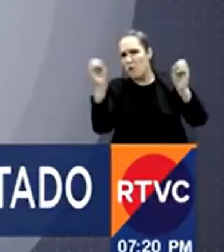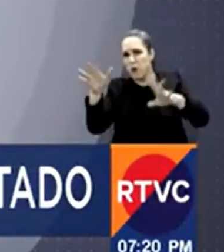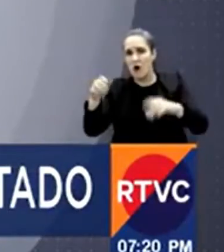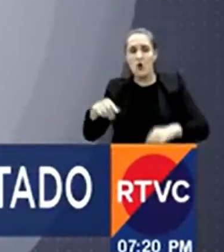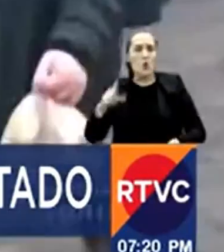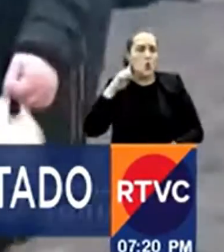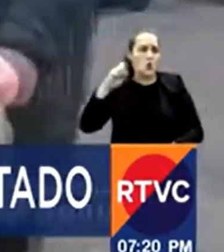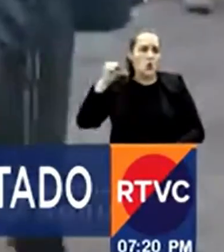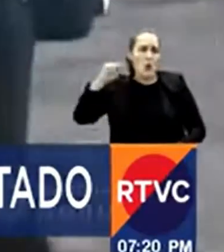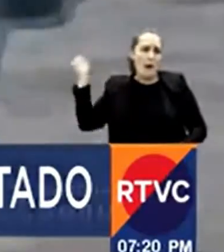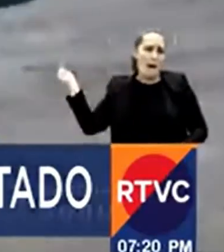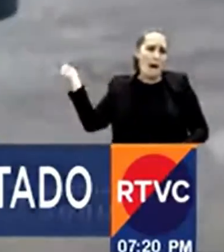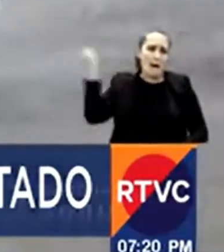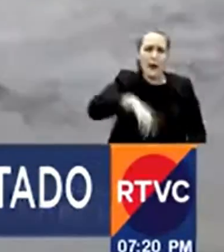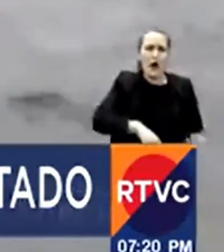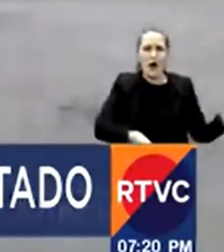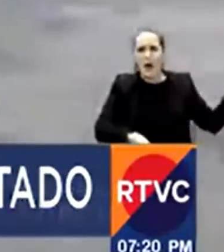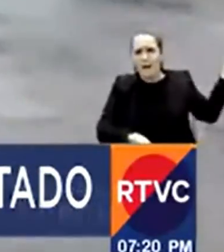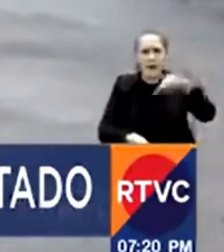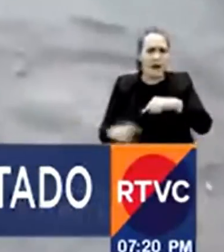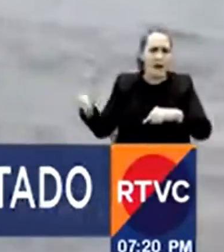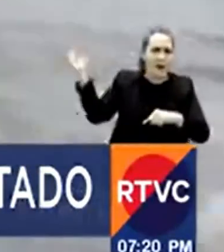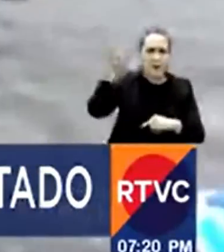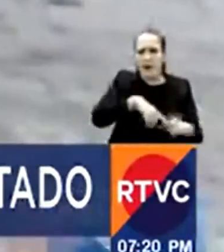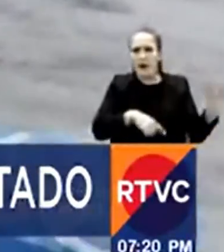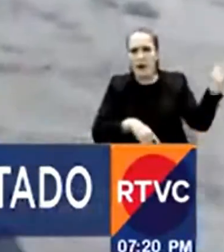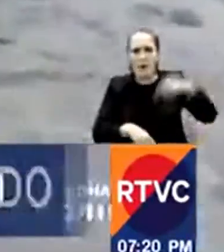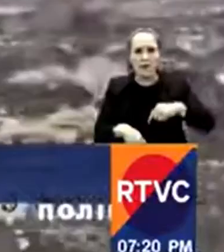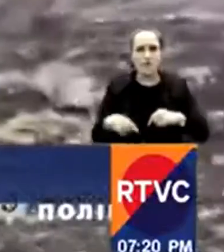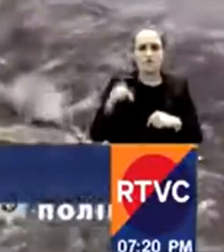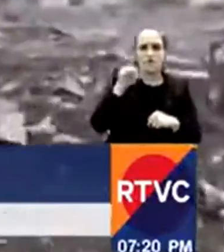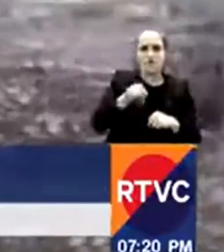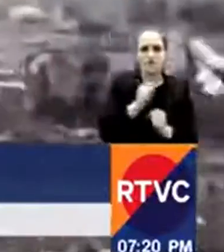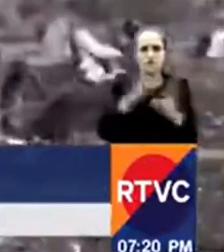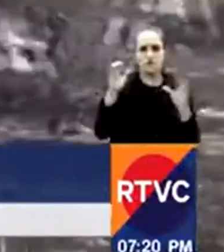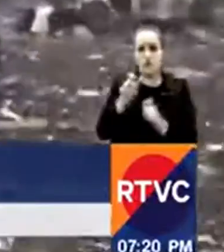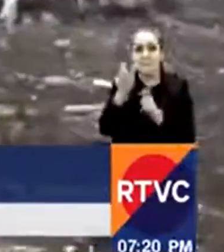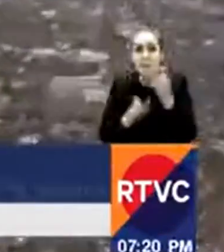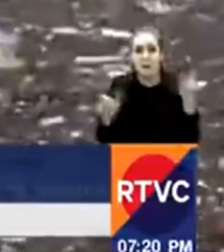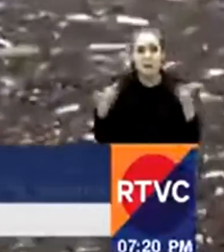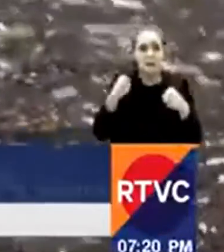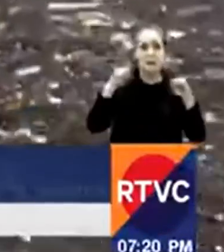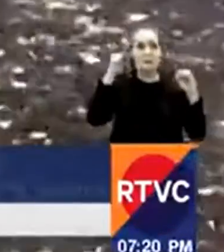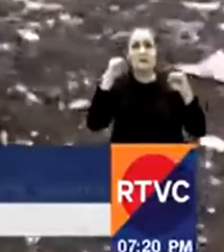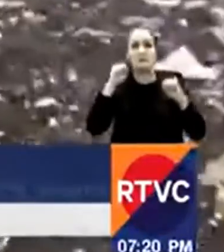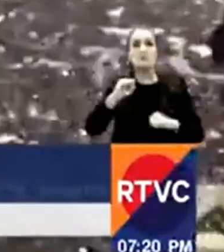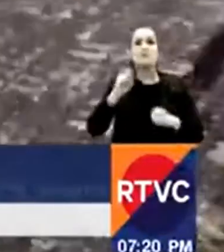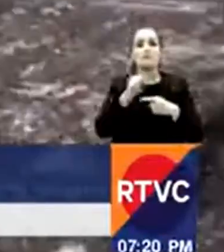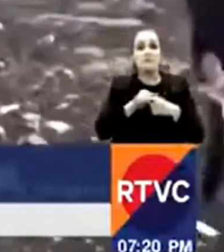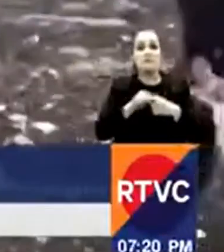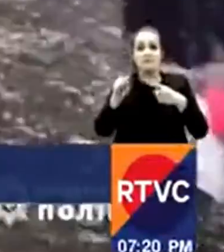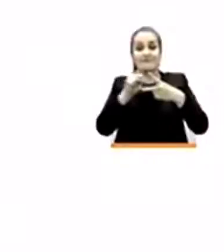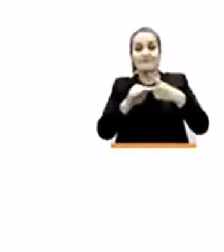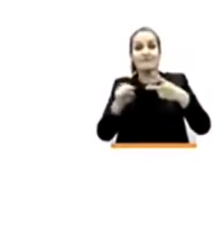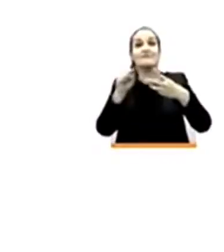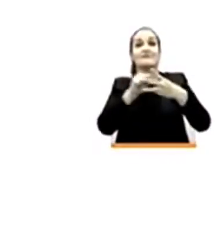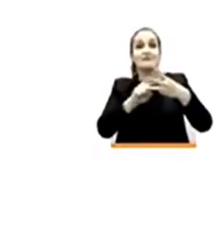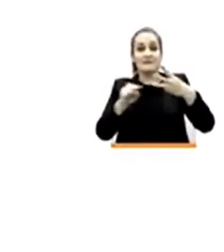ráfagas y morteros y del flujo angustioso en las arterias de evacuación civil dan inicio a su tercera semana invadida.